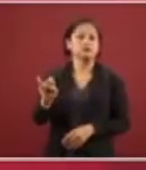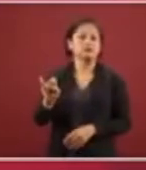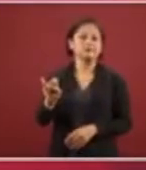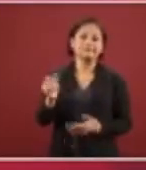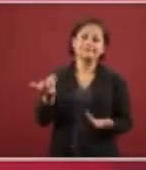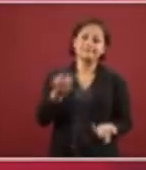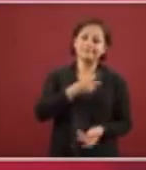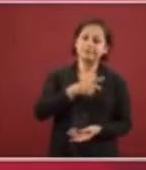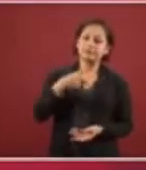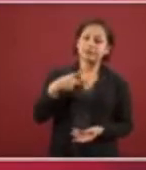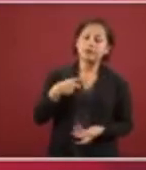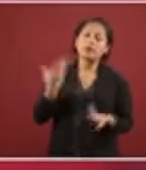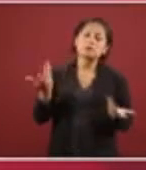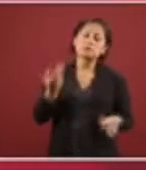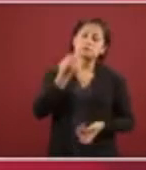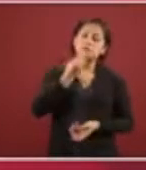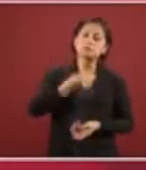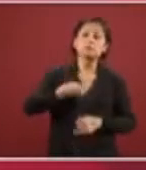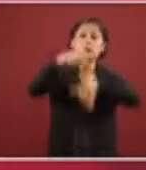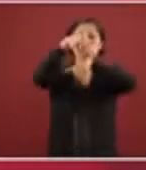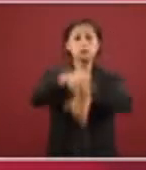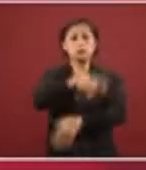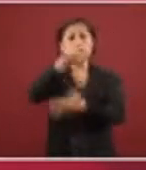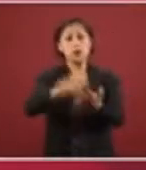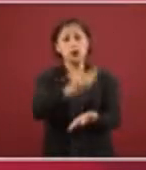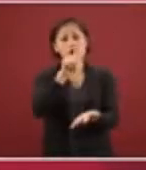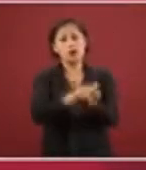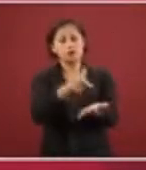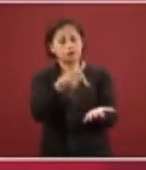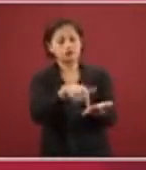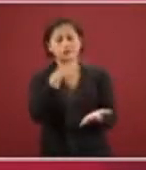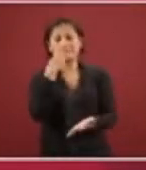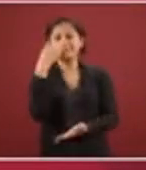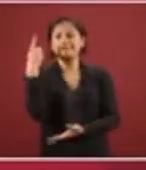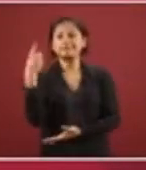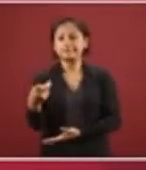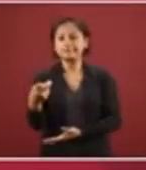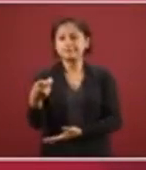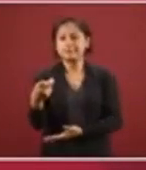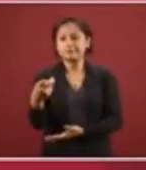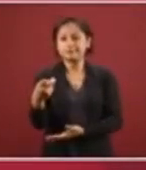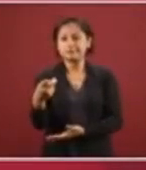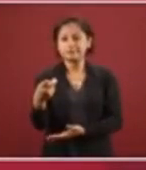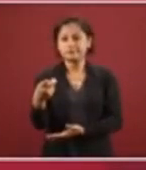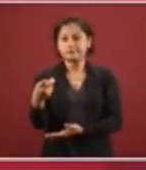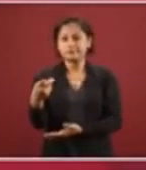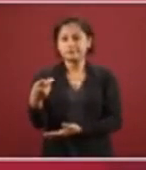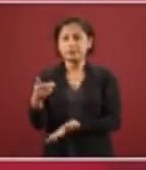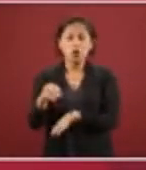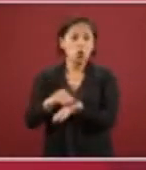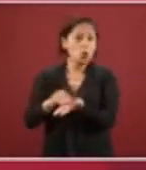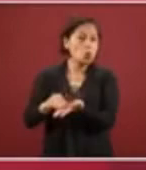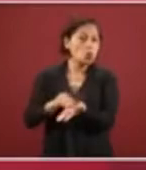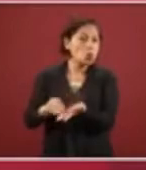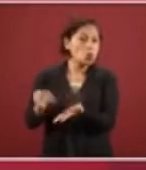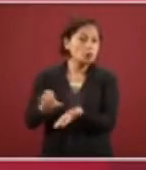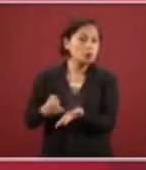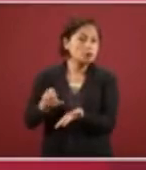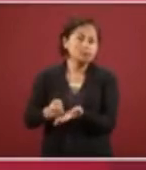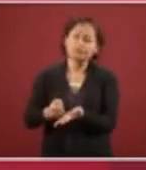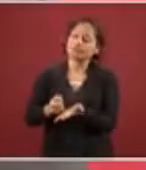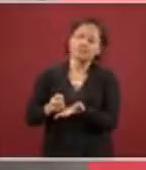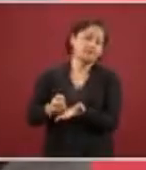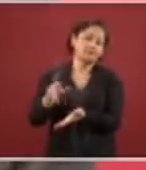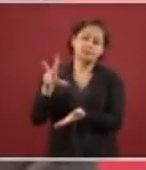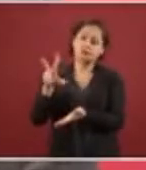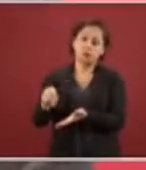de conformidad con la ley, no hay condonación de impuestos, ya